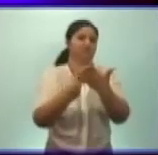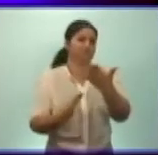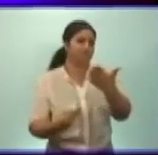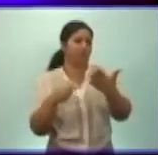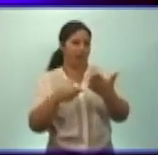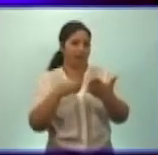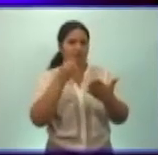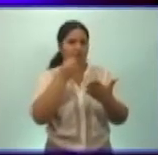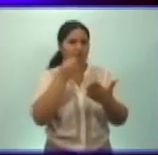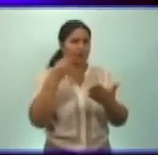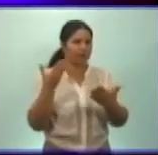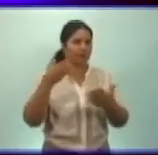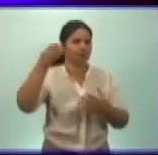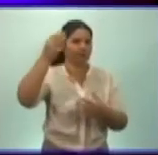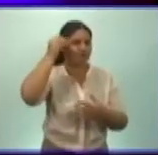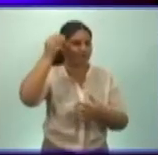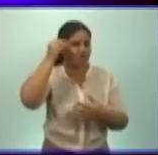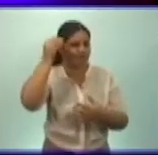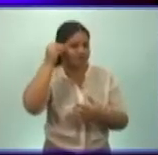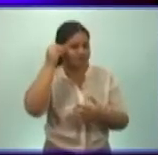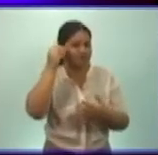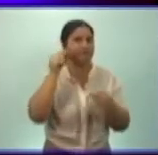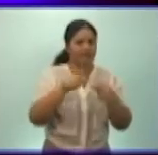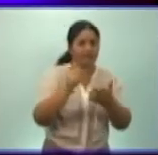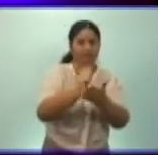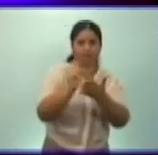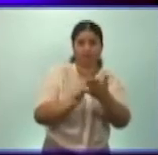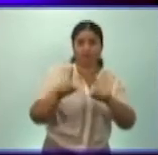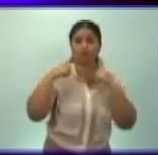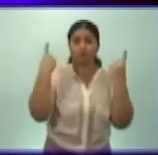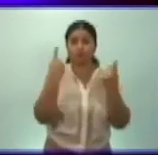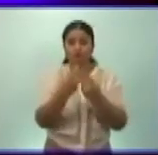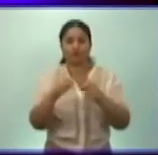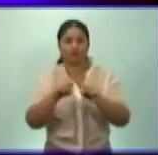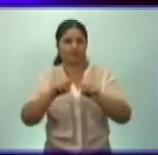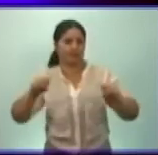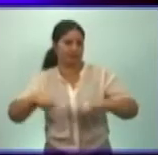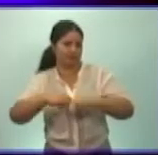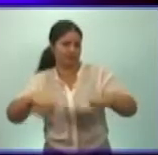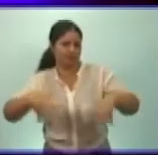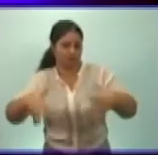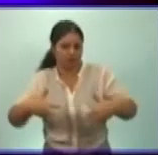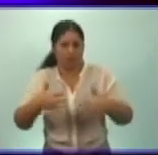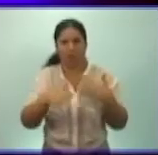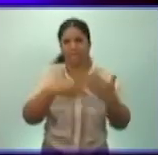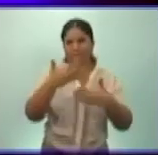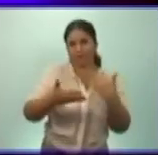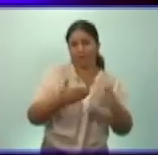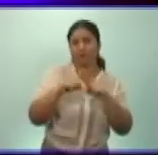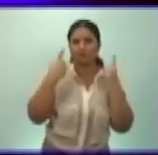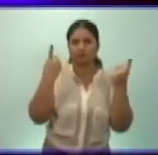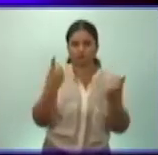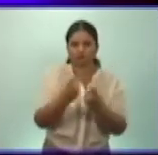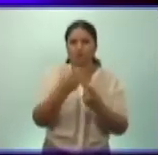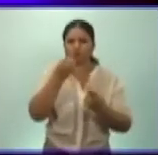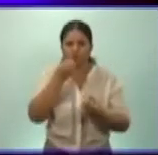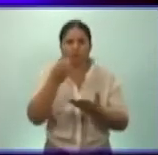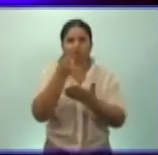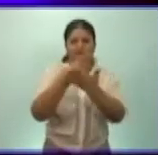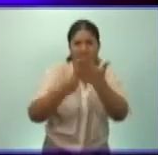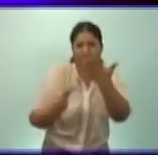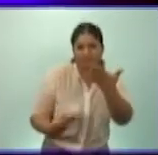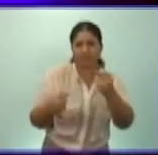y peligrosos, se me ocurrió, Señor, la idea de que prestaría un servicio nada pequeño a todas las